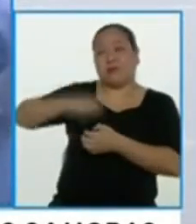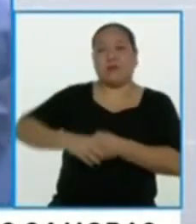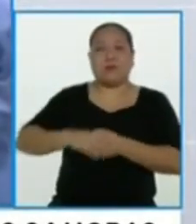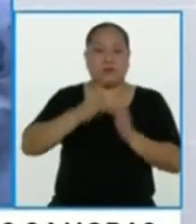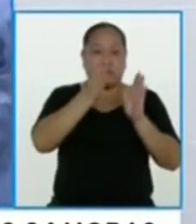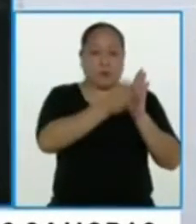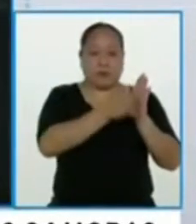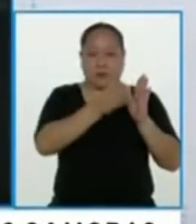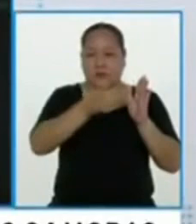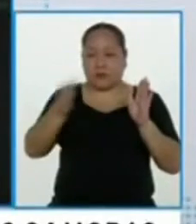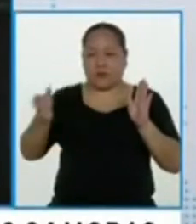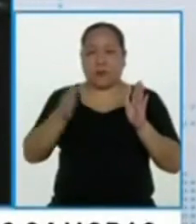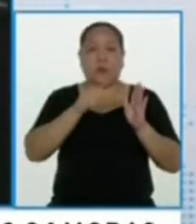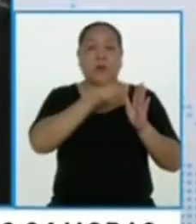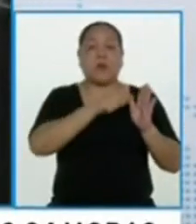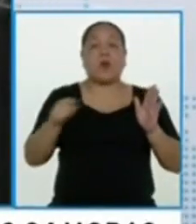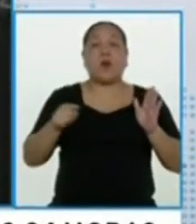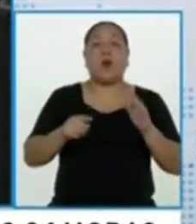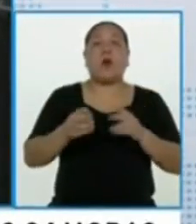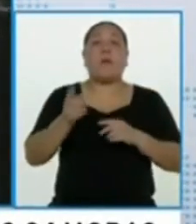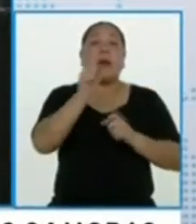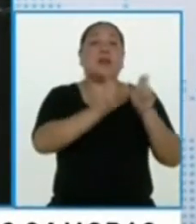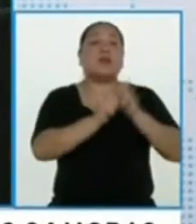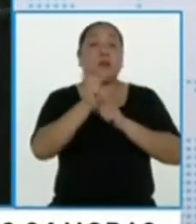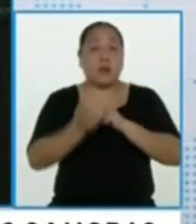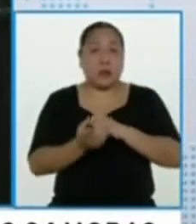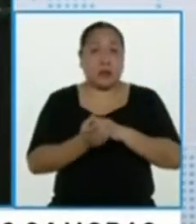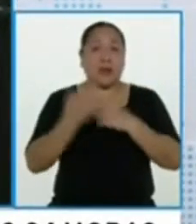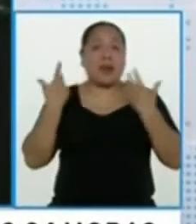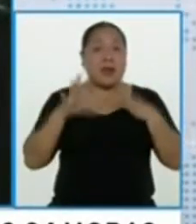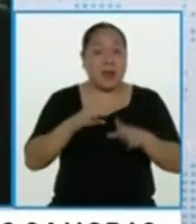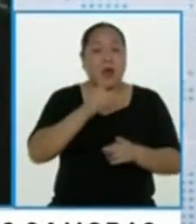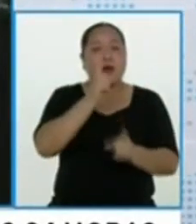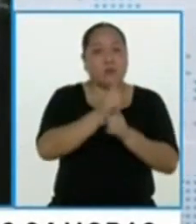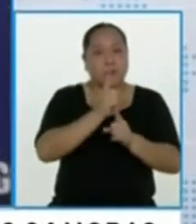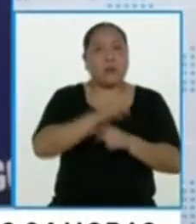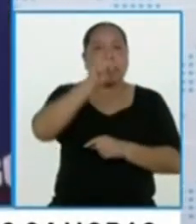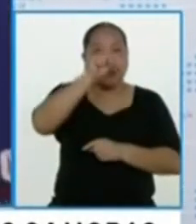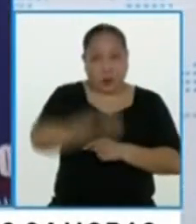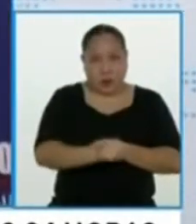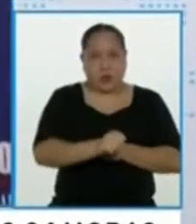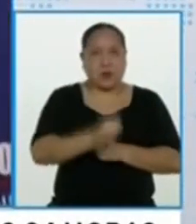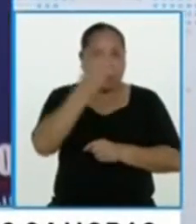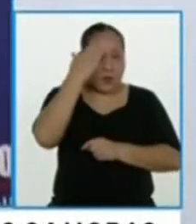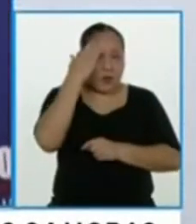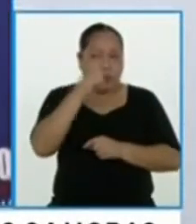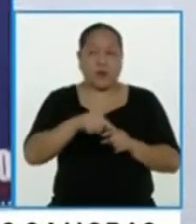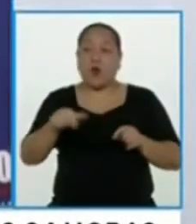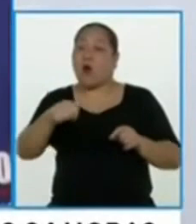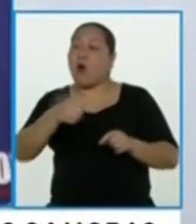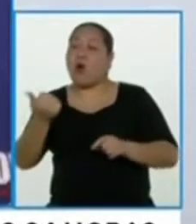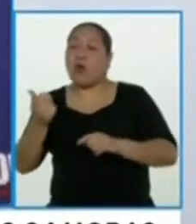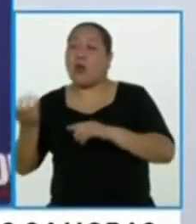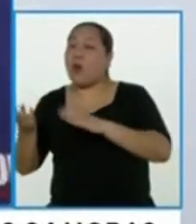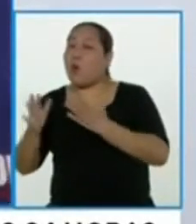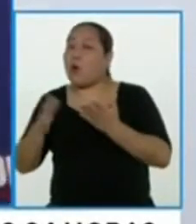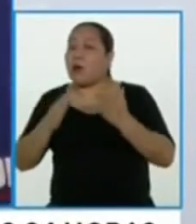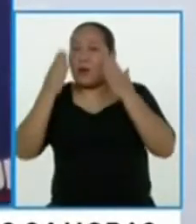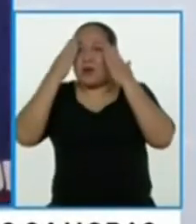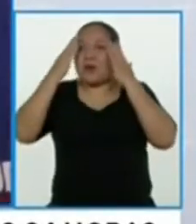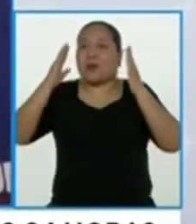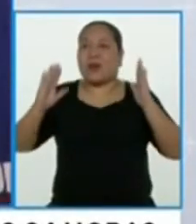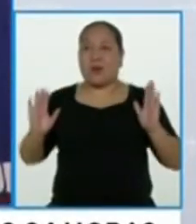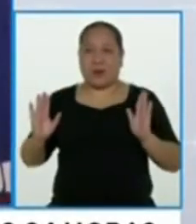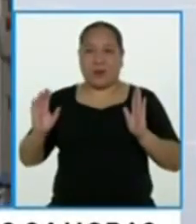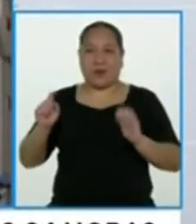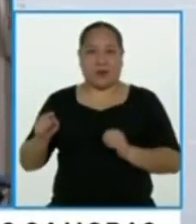son confirmados, hay indicadores que no son confirmados. La fuente más confiable para seguir la raza de la pandemia son las muertes por causa no violenta